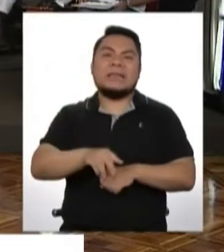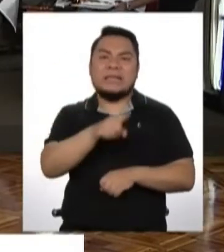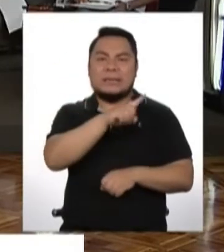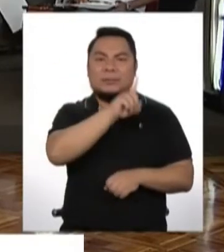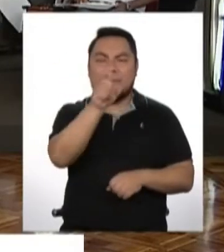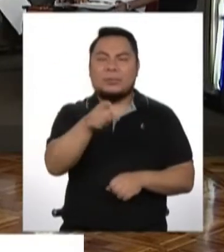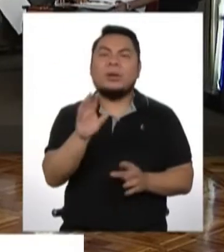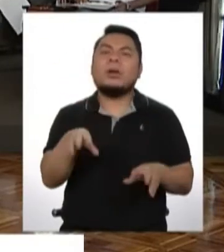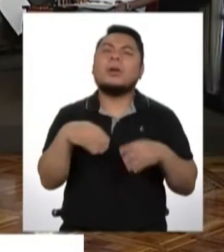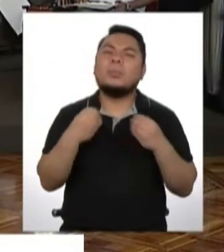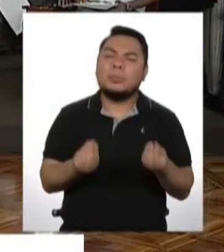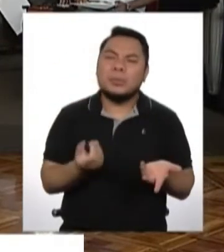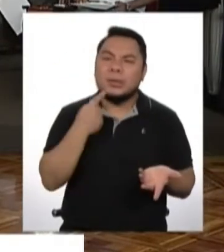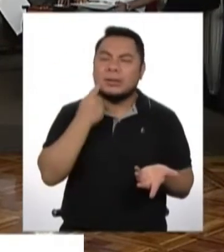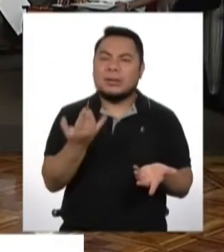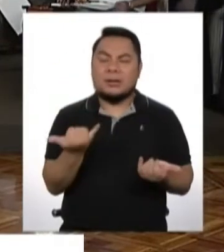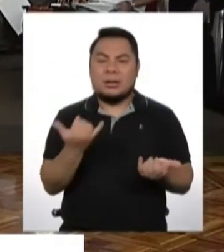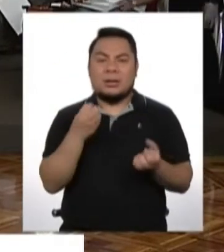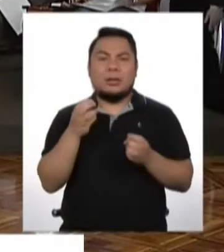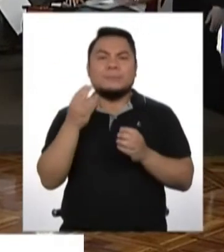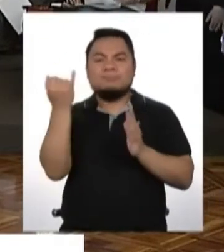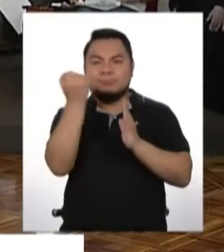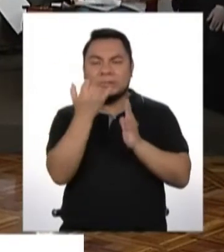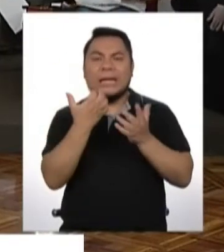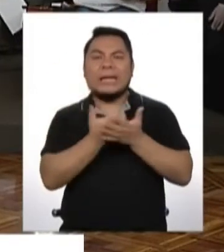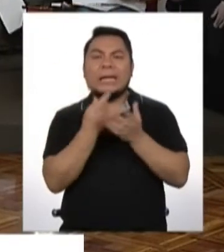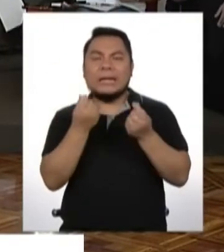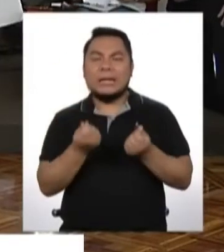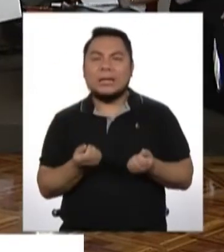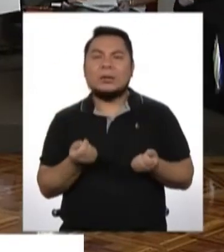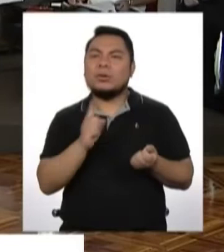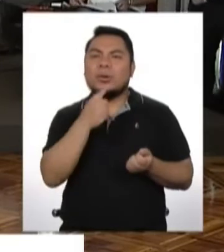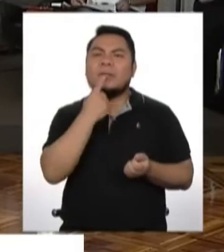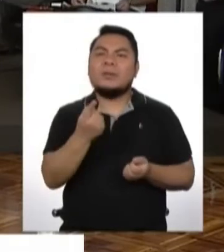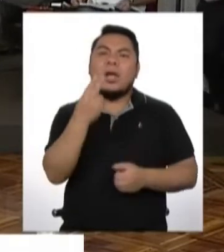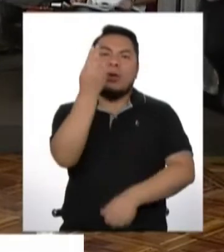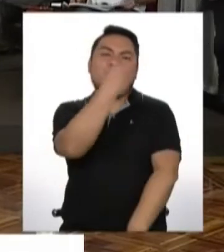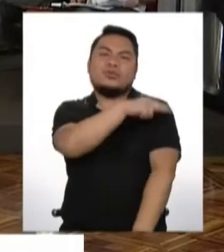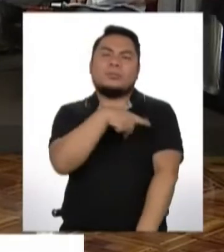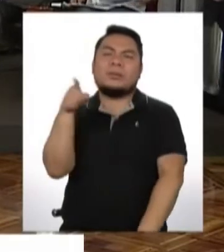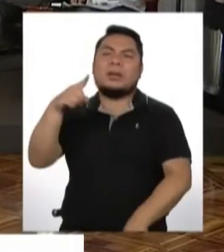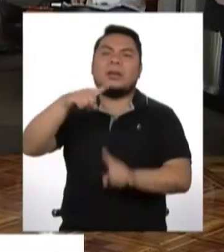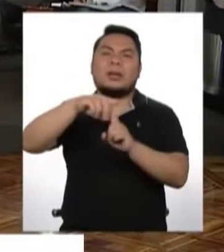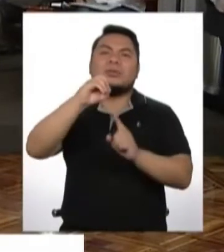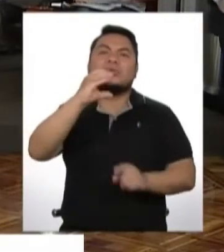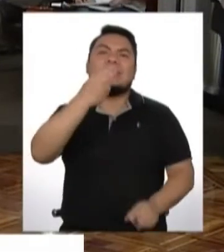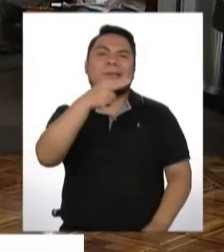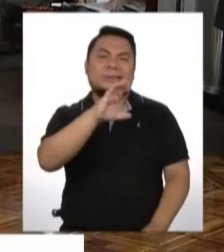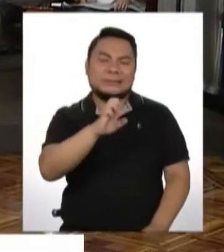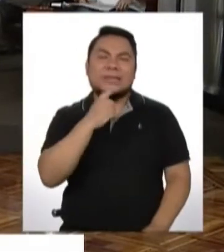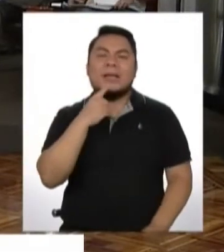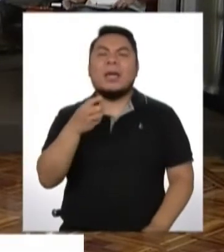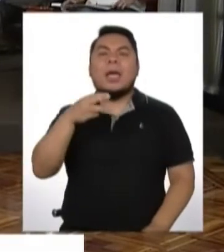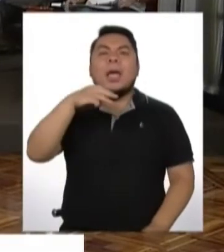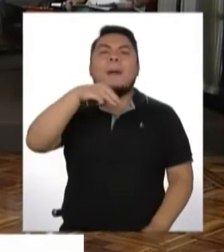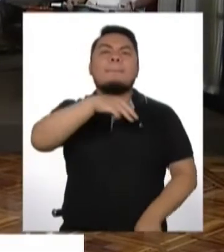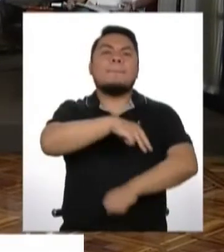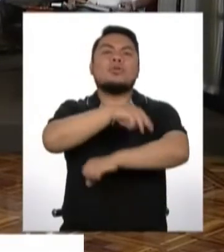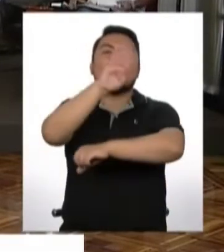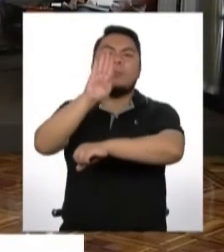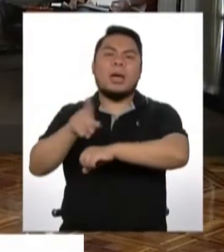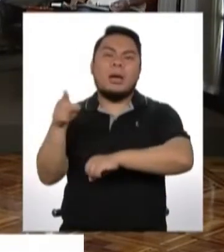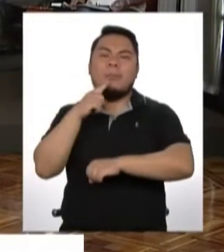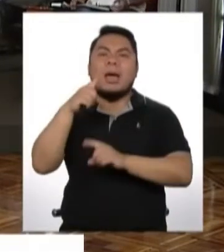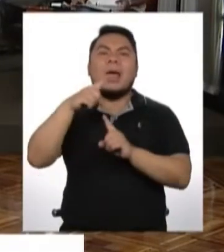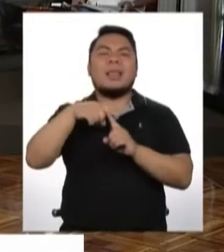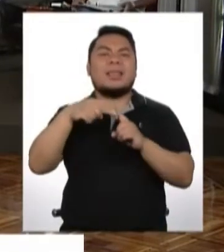qué el Ministerio de Economía hasta hoy no designa los presupuestos para los hospitales de Tocache, Moyobamba y Tarapoto, ya que los